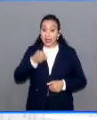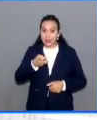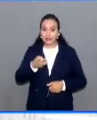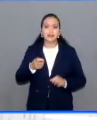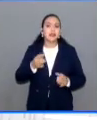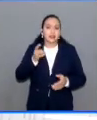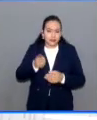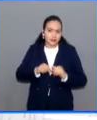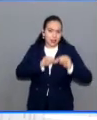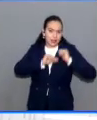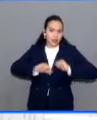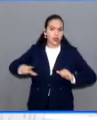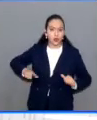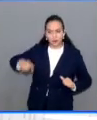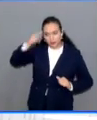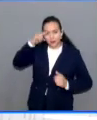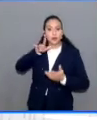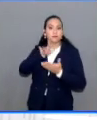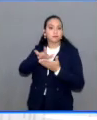de carácter general